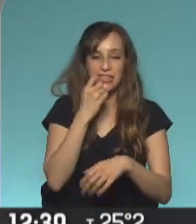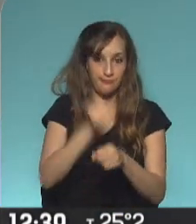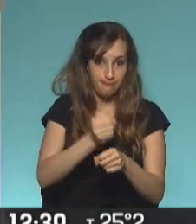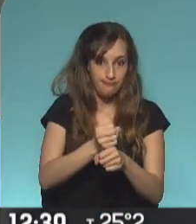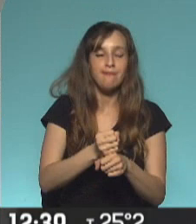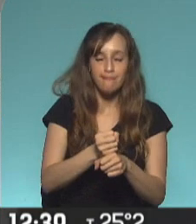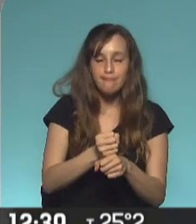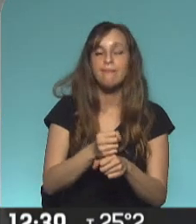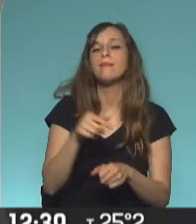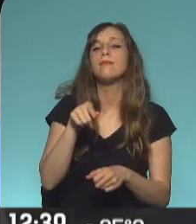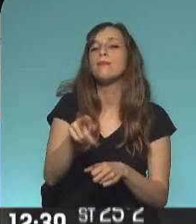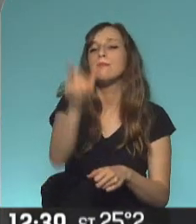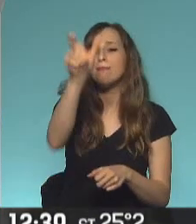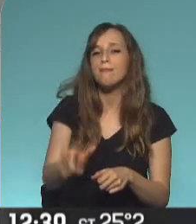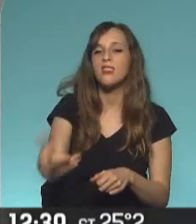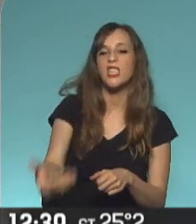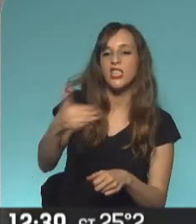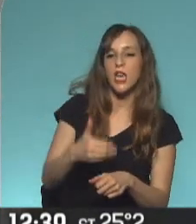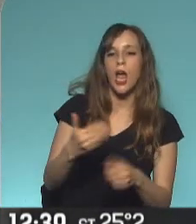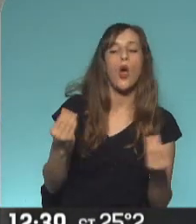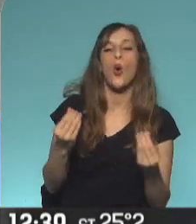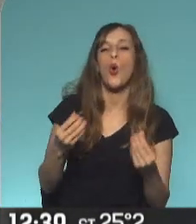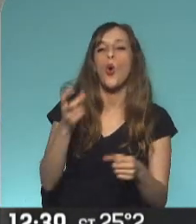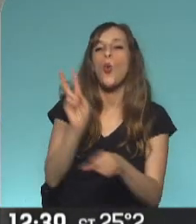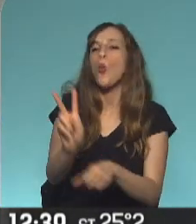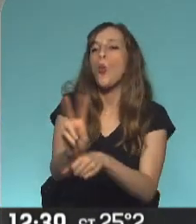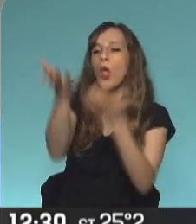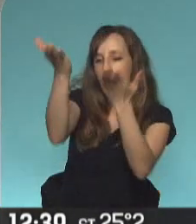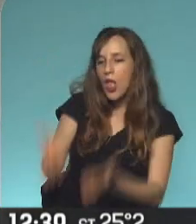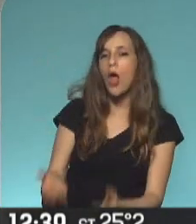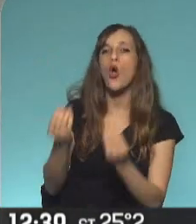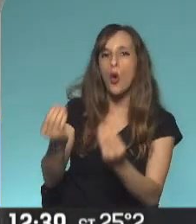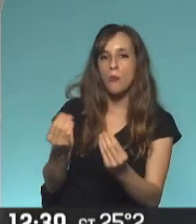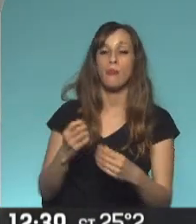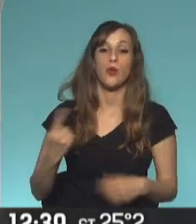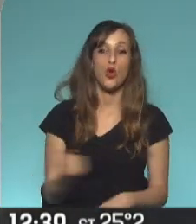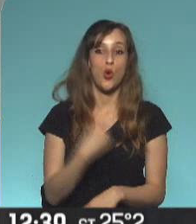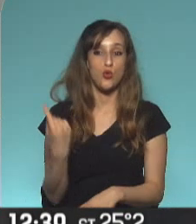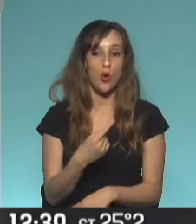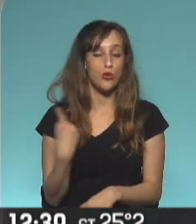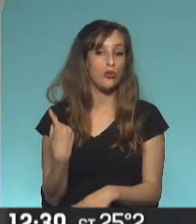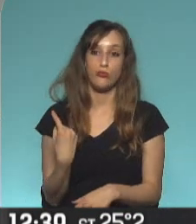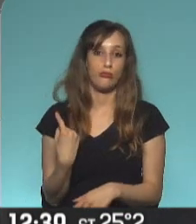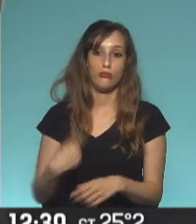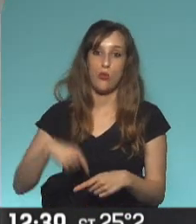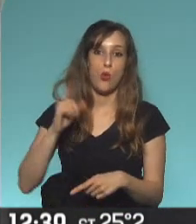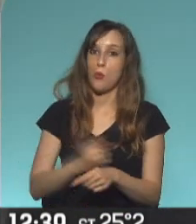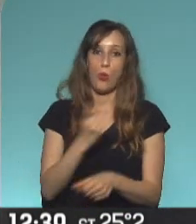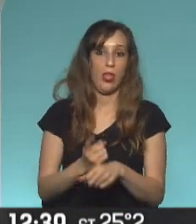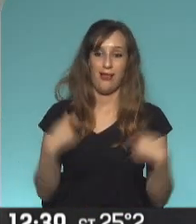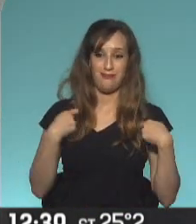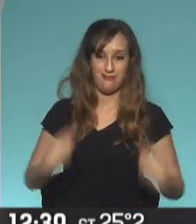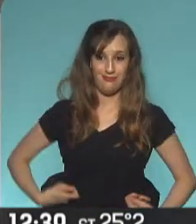Bueno, ¿qué haces cuando un paciente llega? ¿Tiene un kit de seguridad? Contame un poquito de eso. Sí, nosotros obviamente no podemos caminar en ambos por la